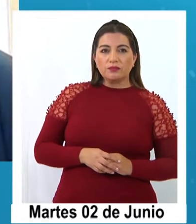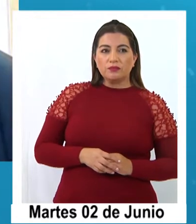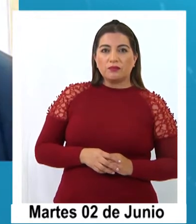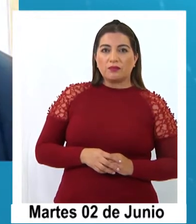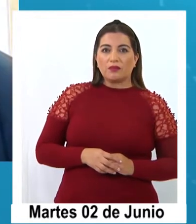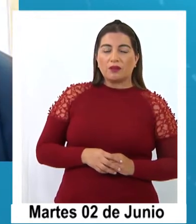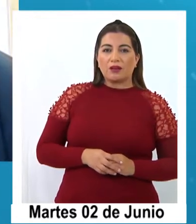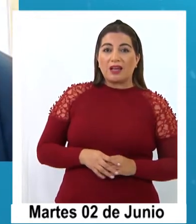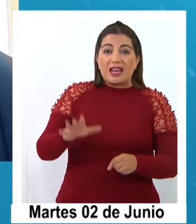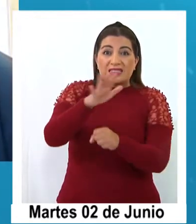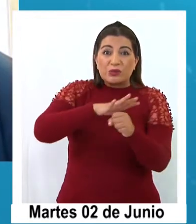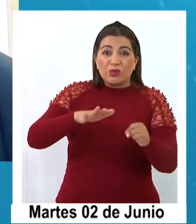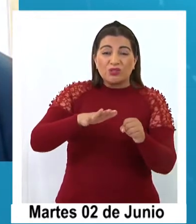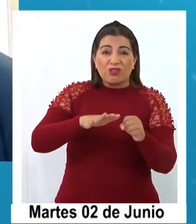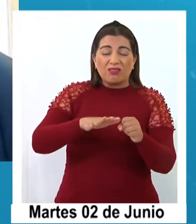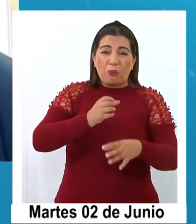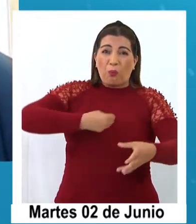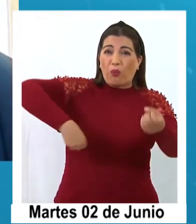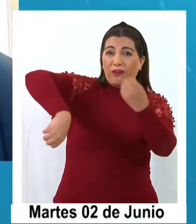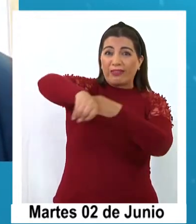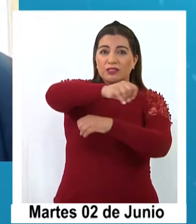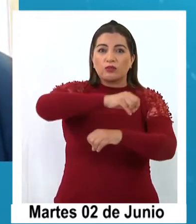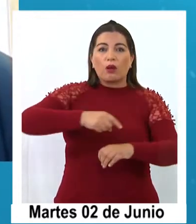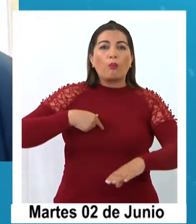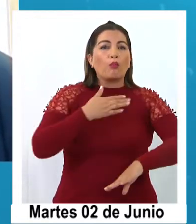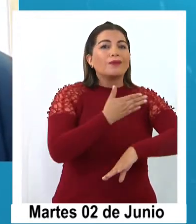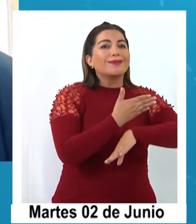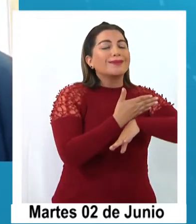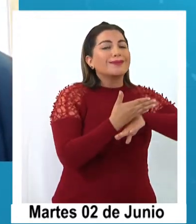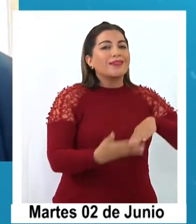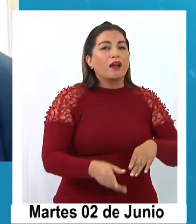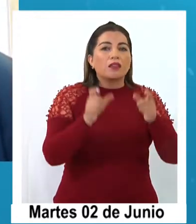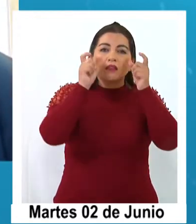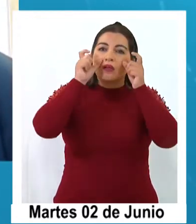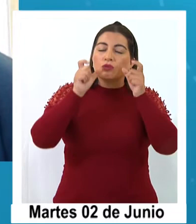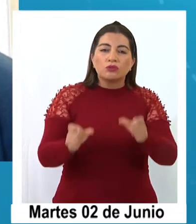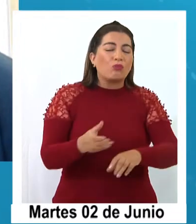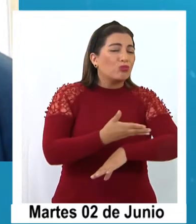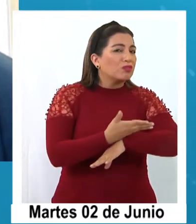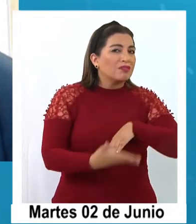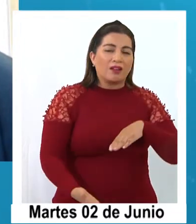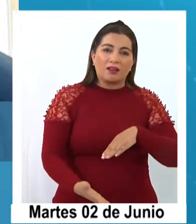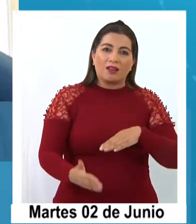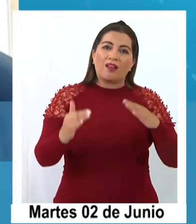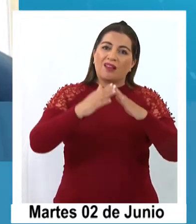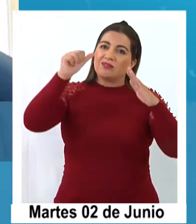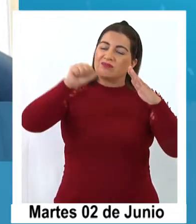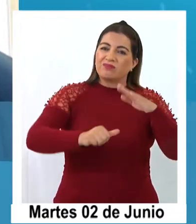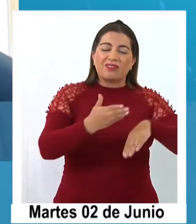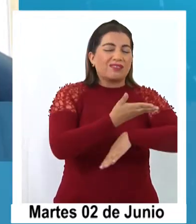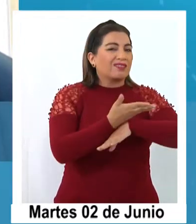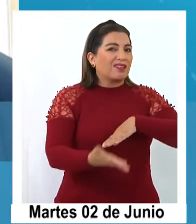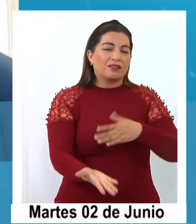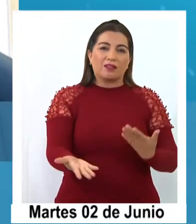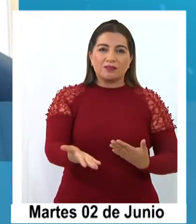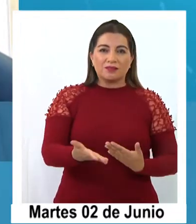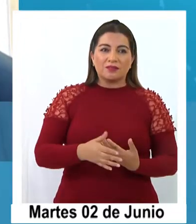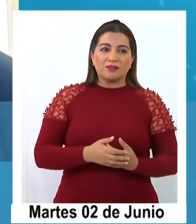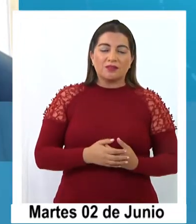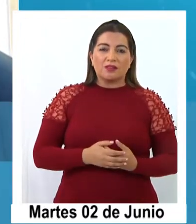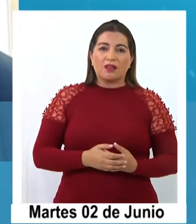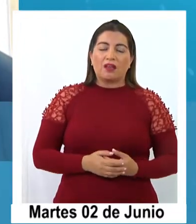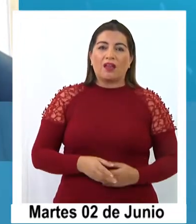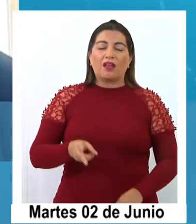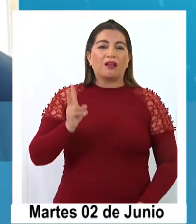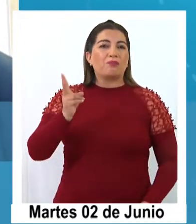descontrolada la situación, estamos tarde aplicando las medidas, estamos tarde aplicando la cuarentena, estamos tarde aplicando ahora